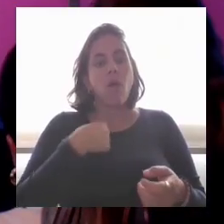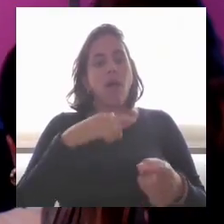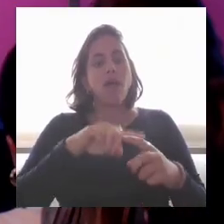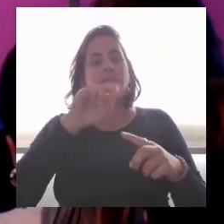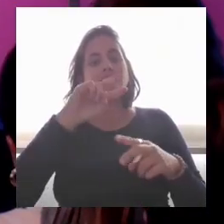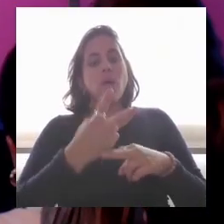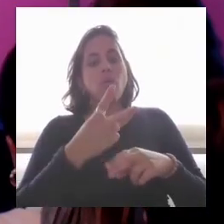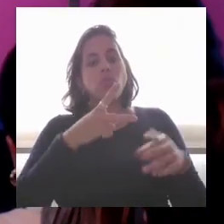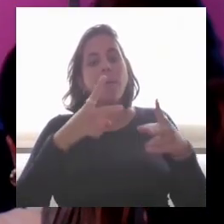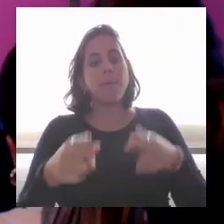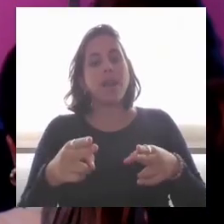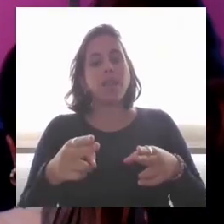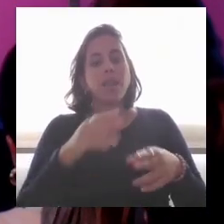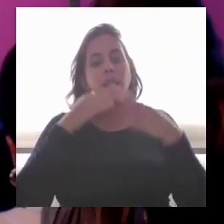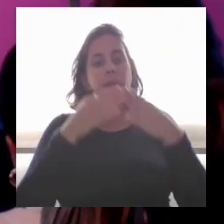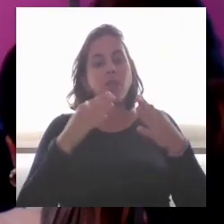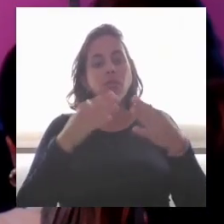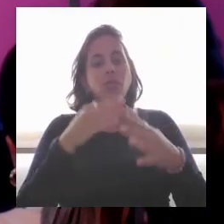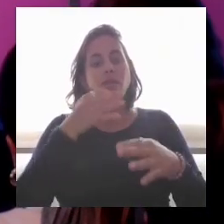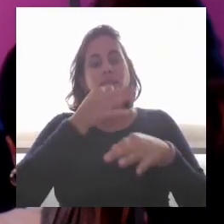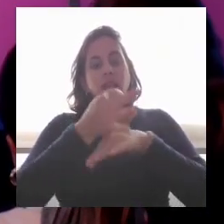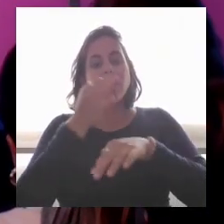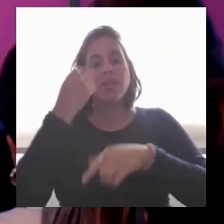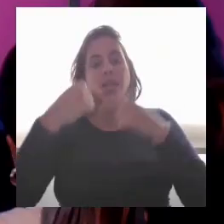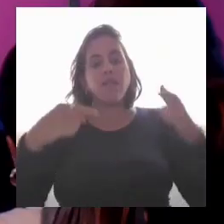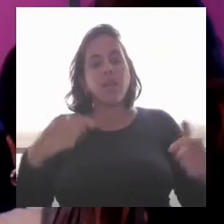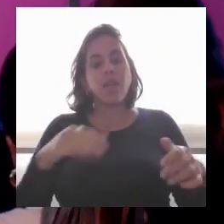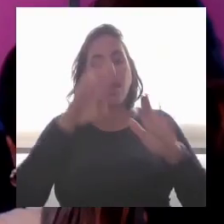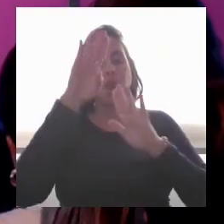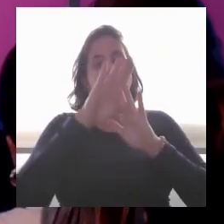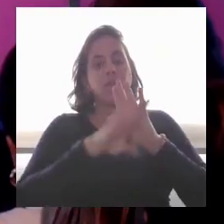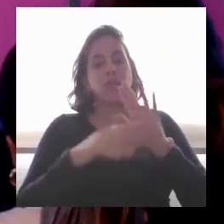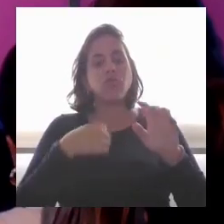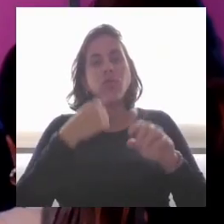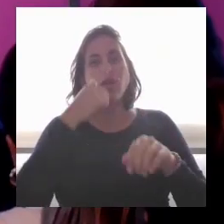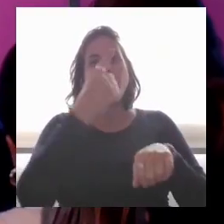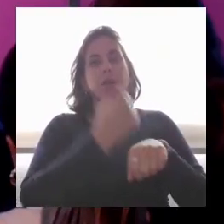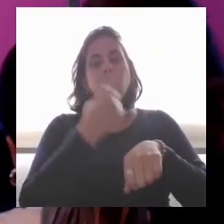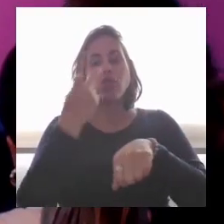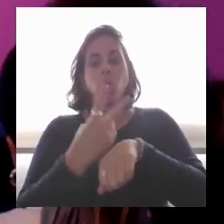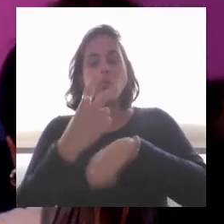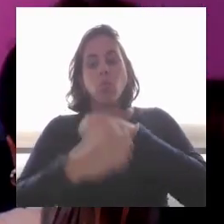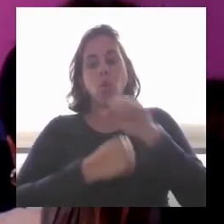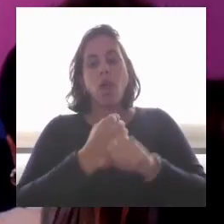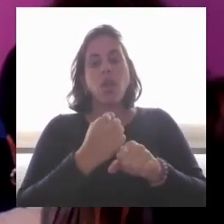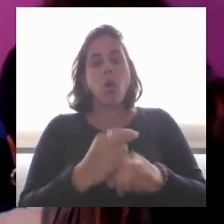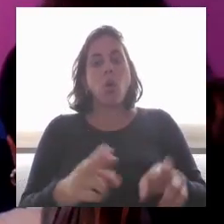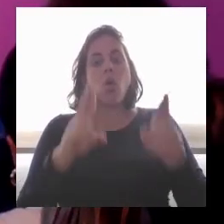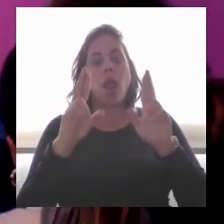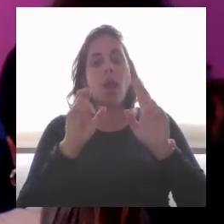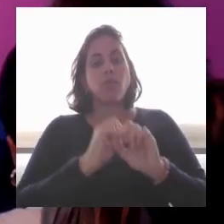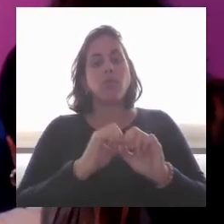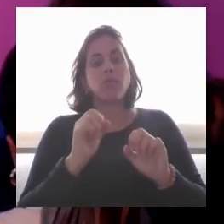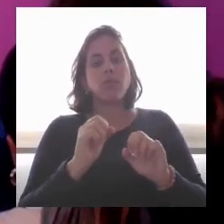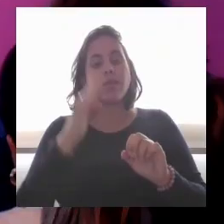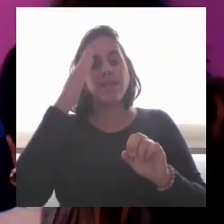la enseñanza en los distintos niveles, y yo vengo hablando sobre todo de primero y segundo, básicamente. Ojalá que primero y segundo, aunque sabemos que esto